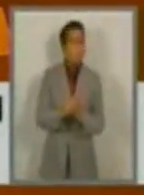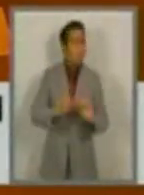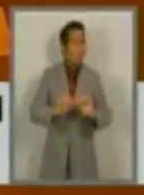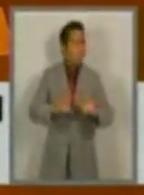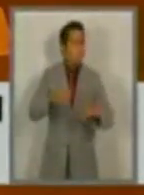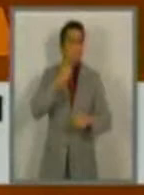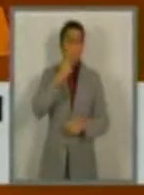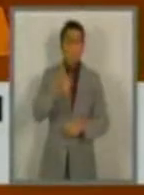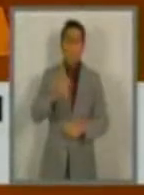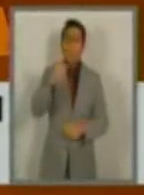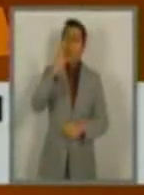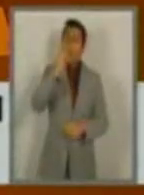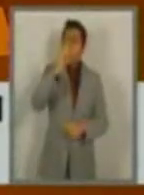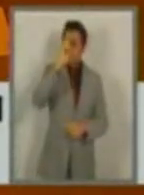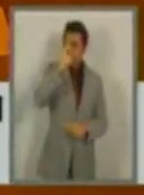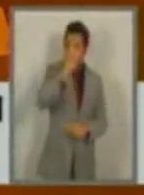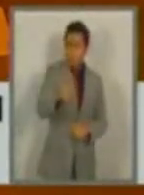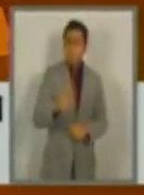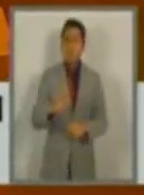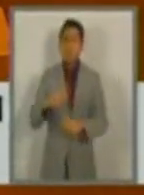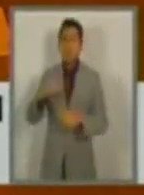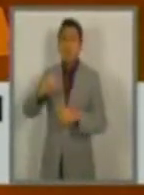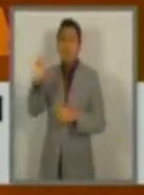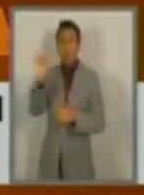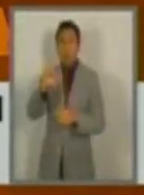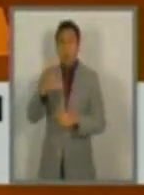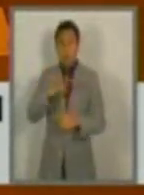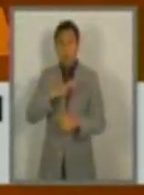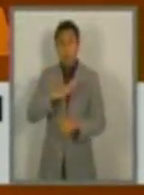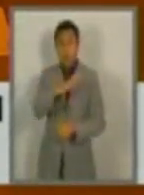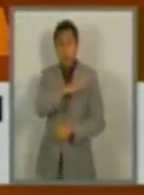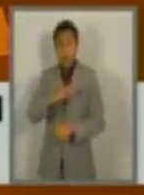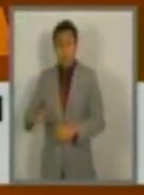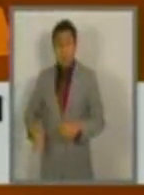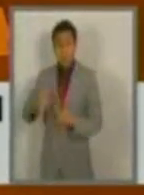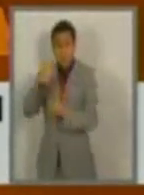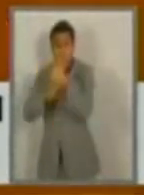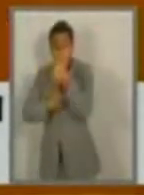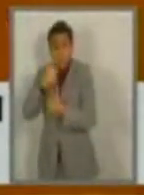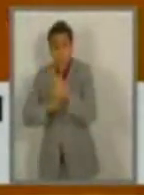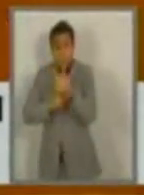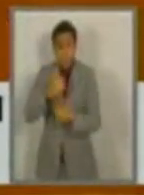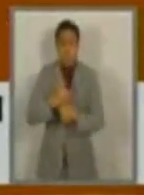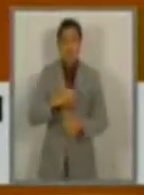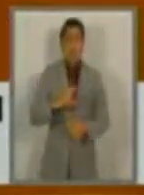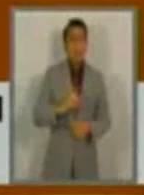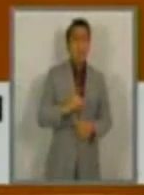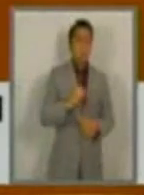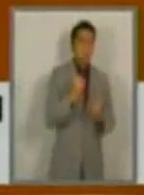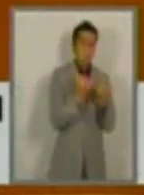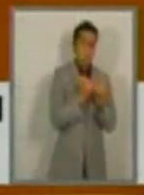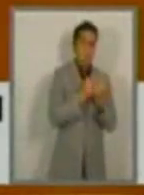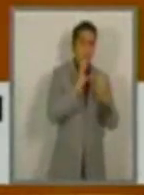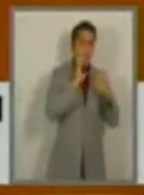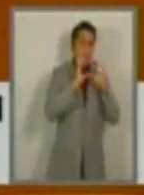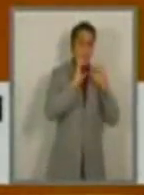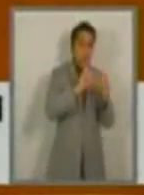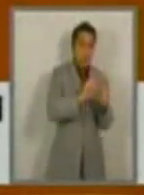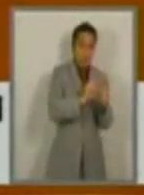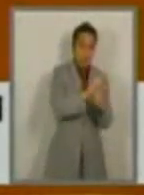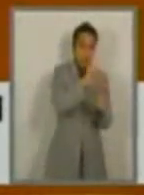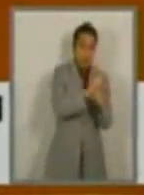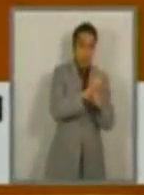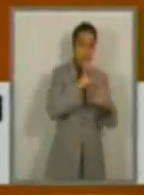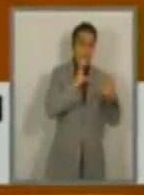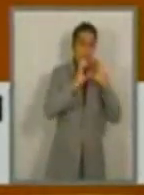realizar publicidad gubernamental en tiempos de campañas electorales. Es un gran avance porque transparenta la